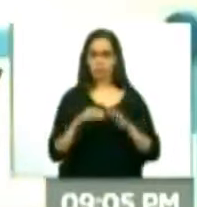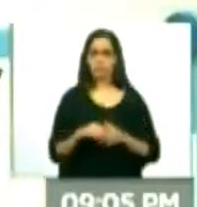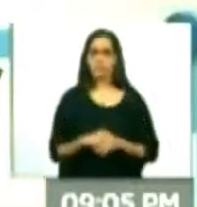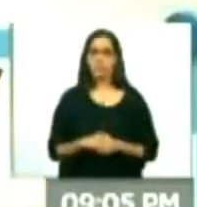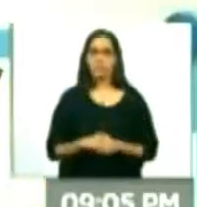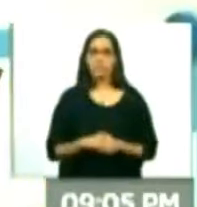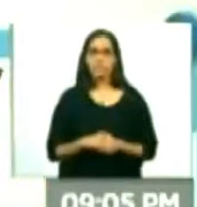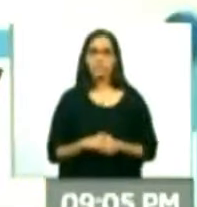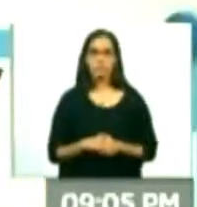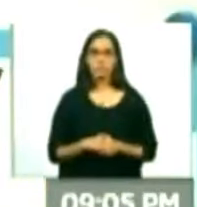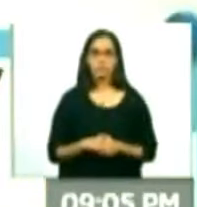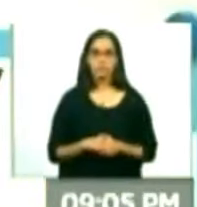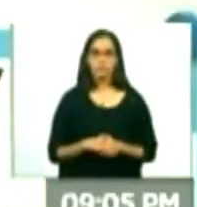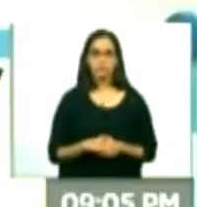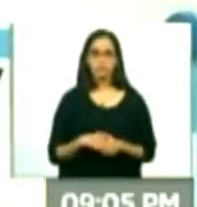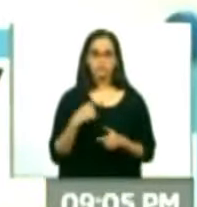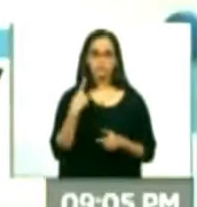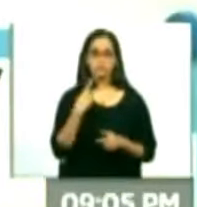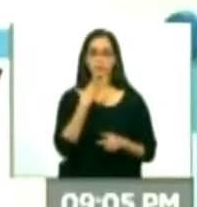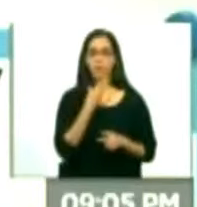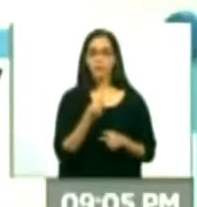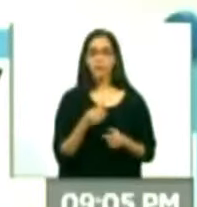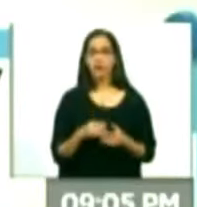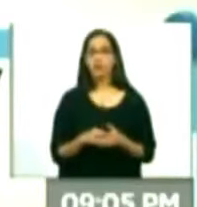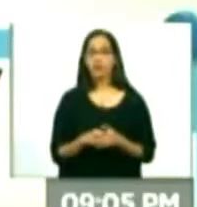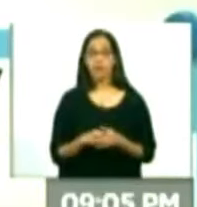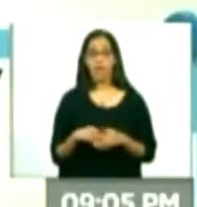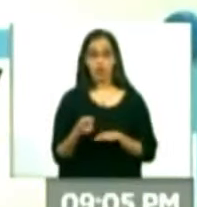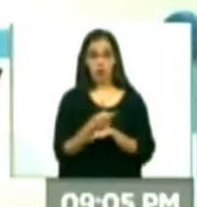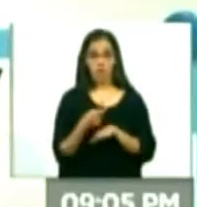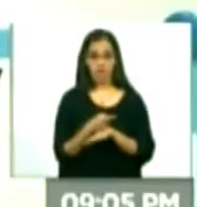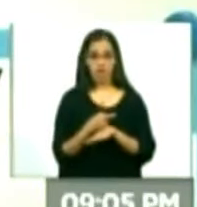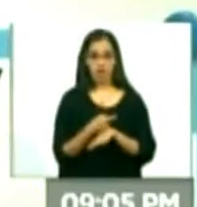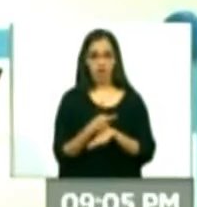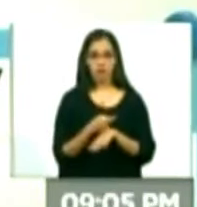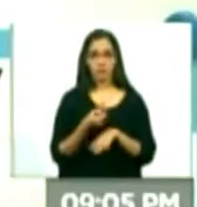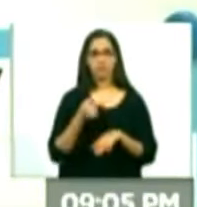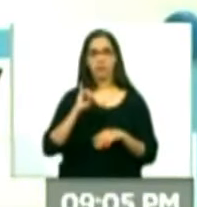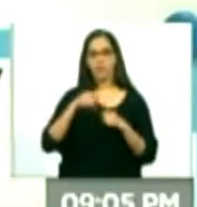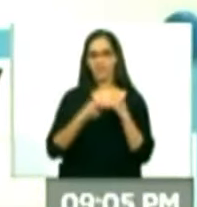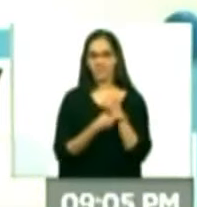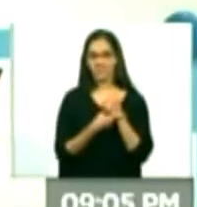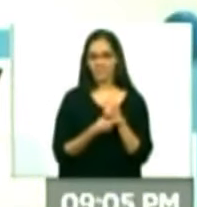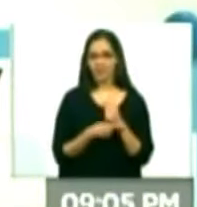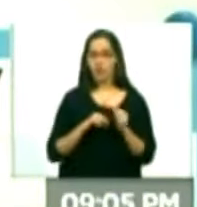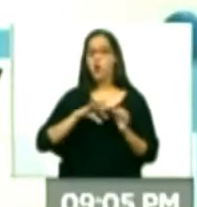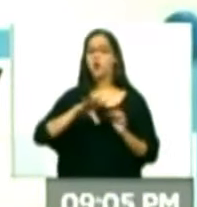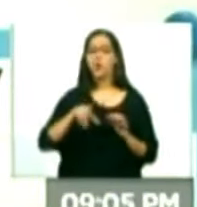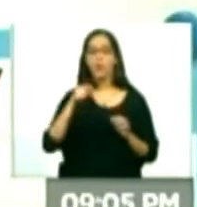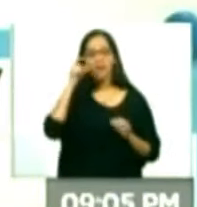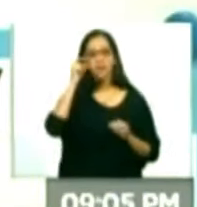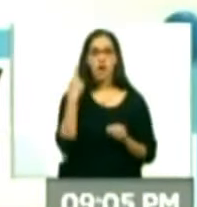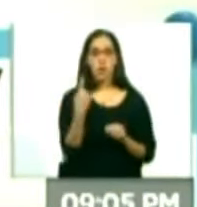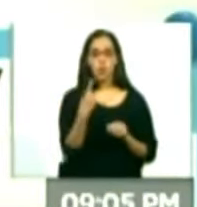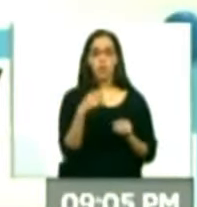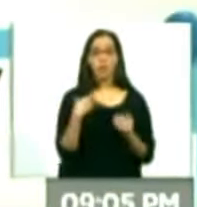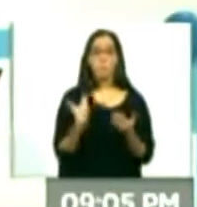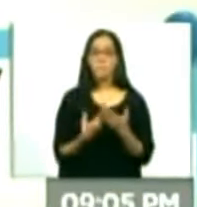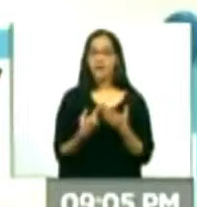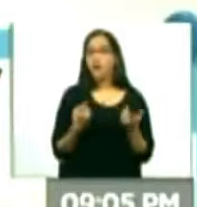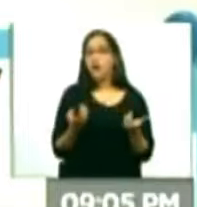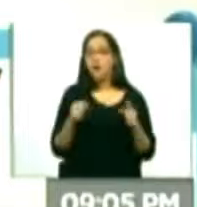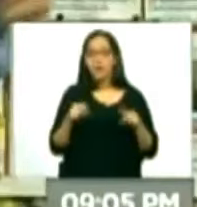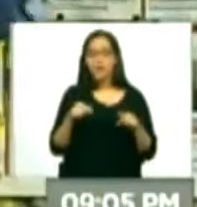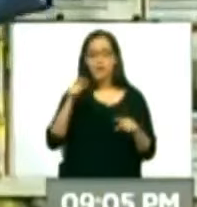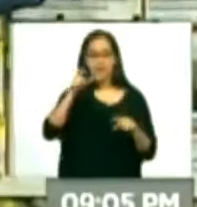García Van, 1 de diciembre del 19. El gobierno de Juanito Limaña roba desde el día 1, pero ahora es que la gente lo